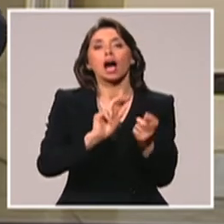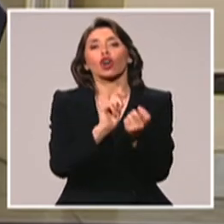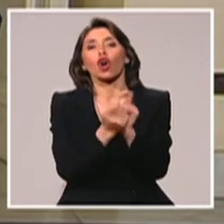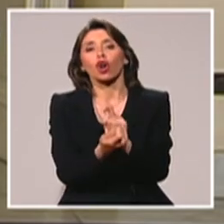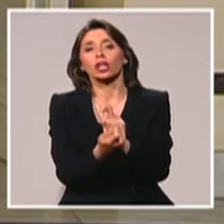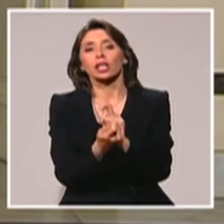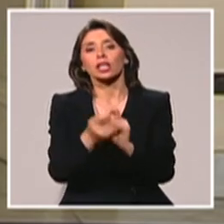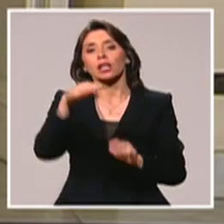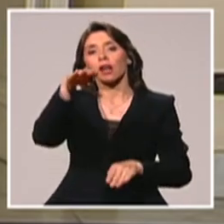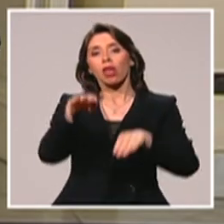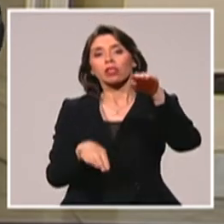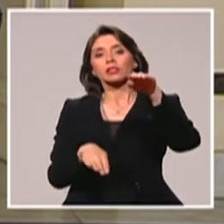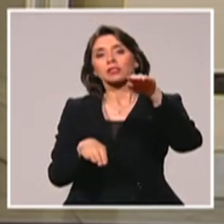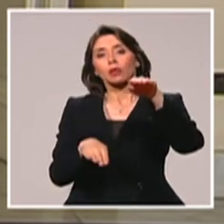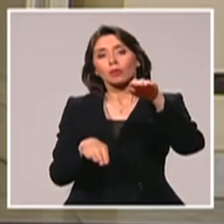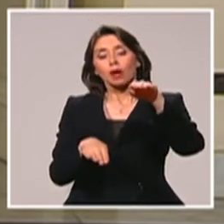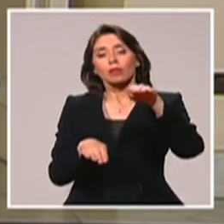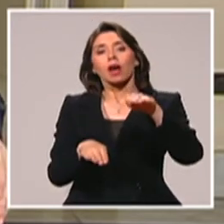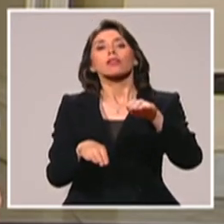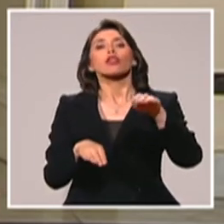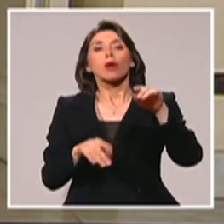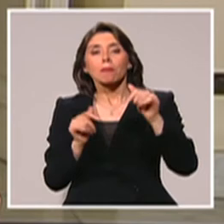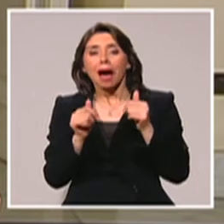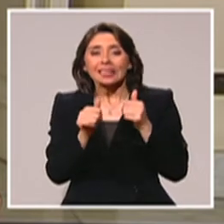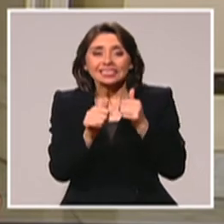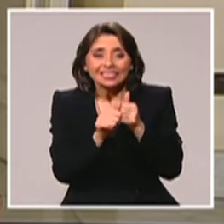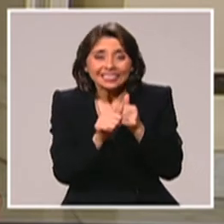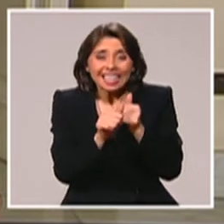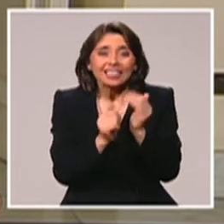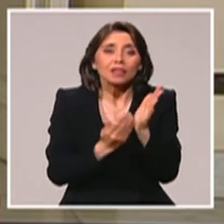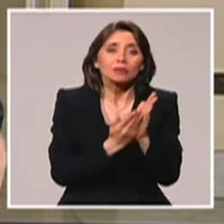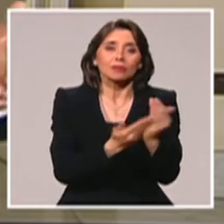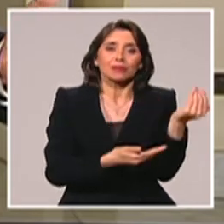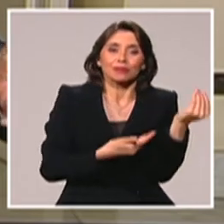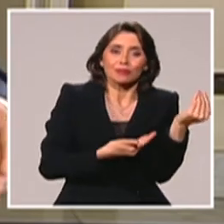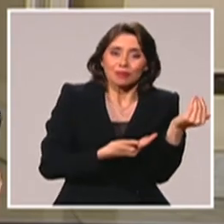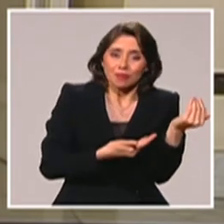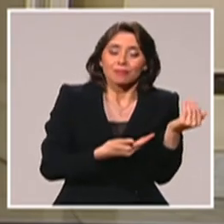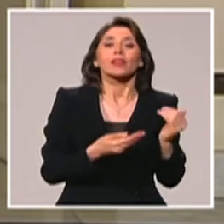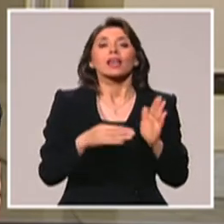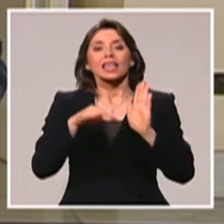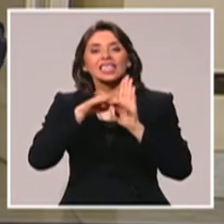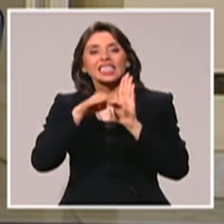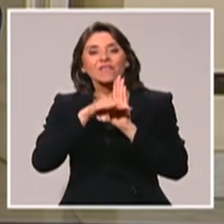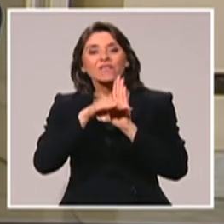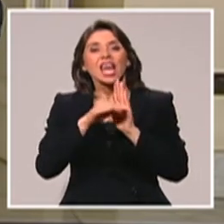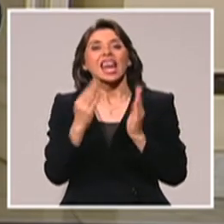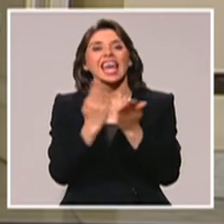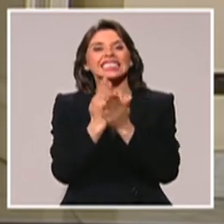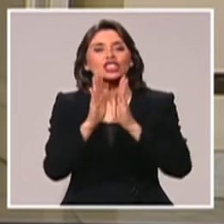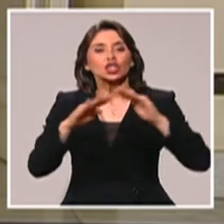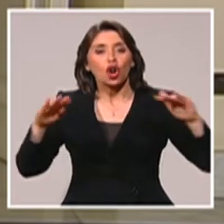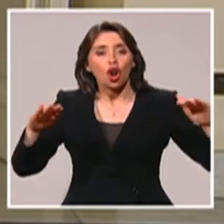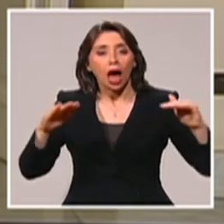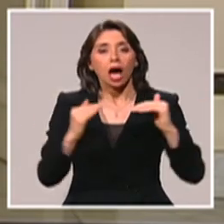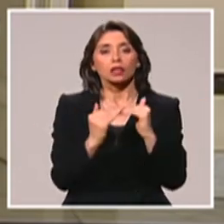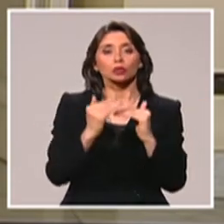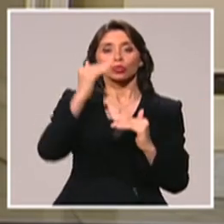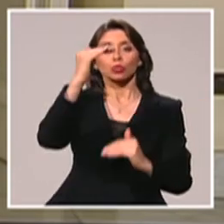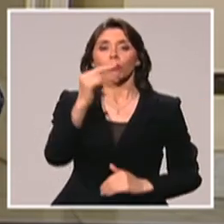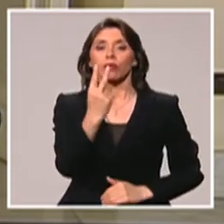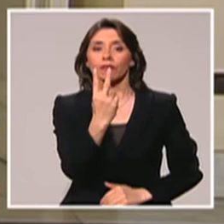las desigualdades lo más cerca posible de la cuna a nivel escolar aumentaremos en un 21 por ciento